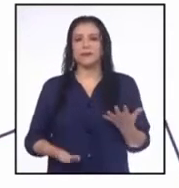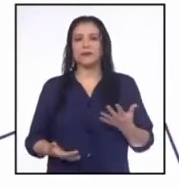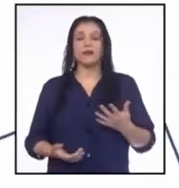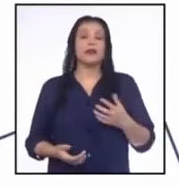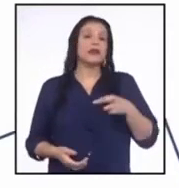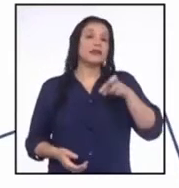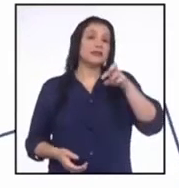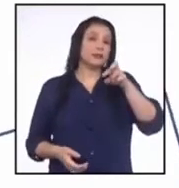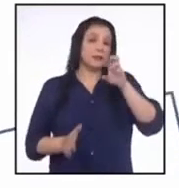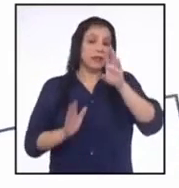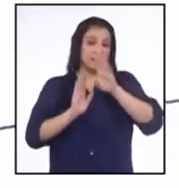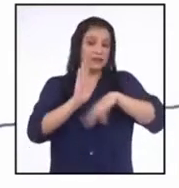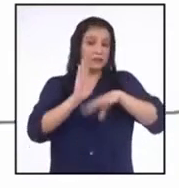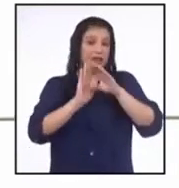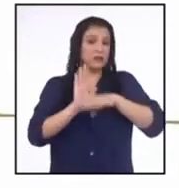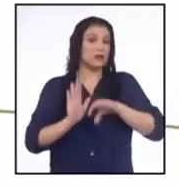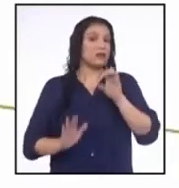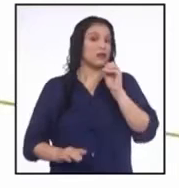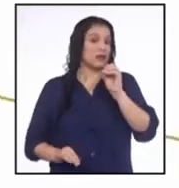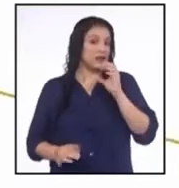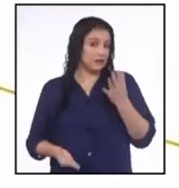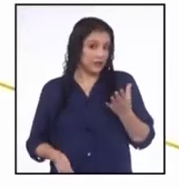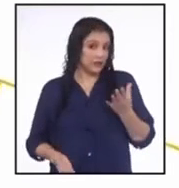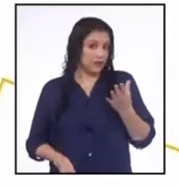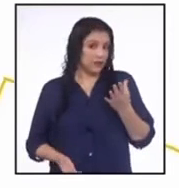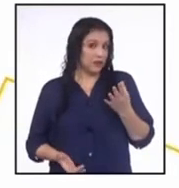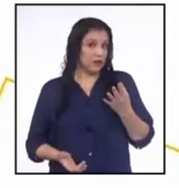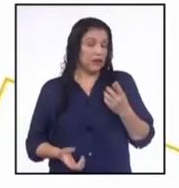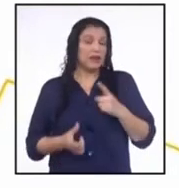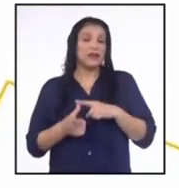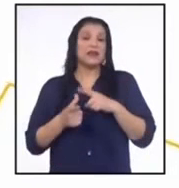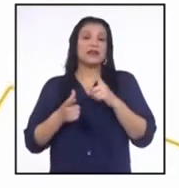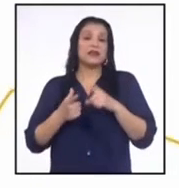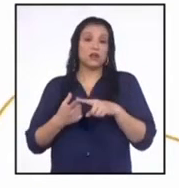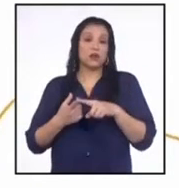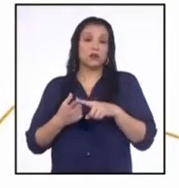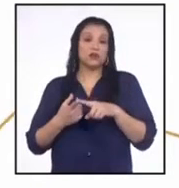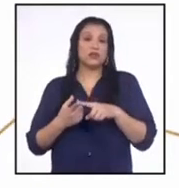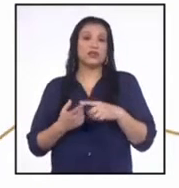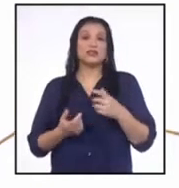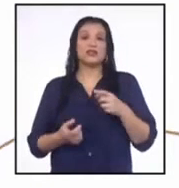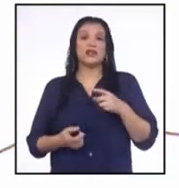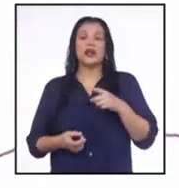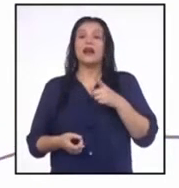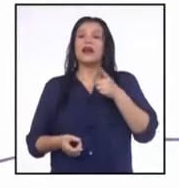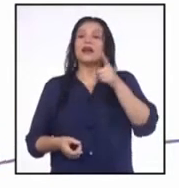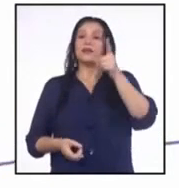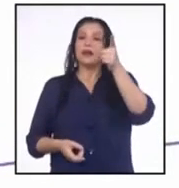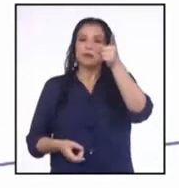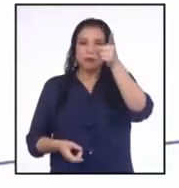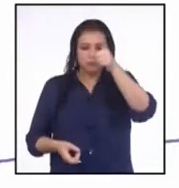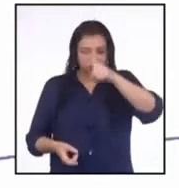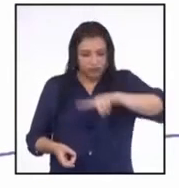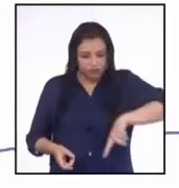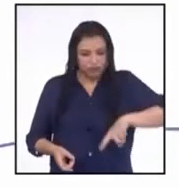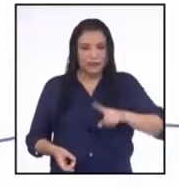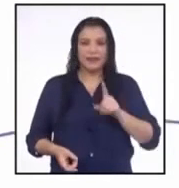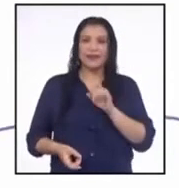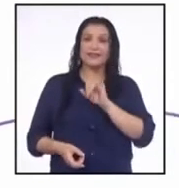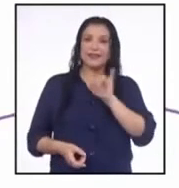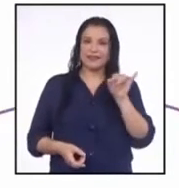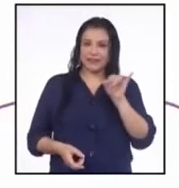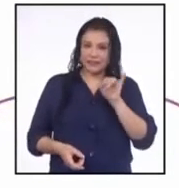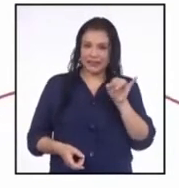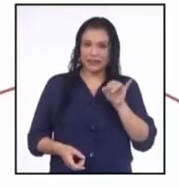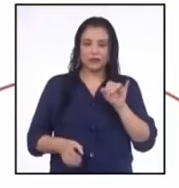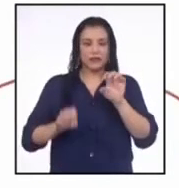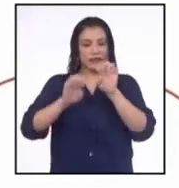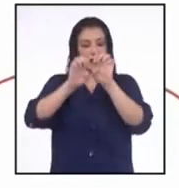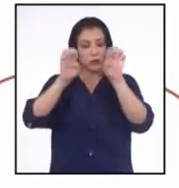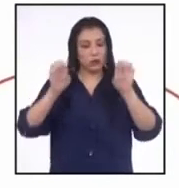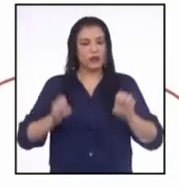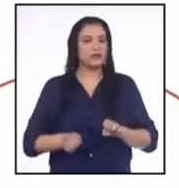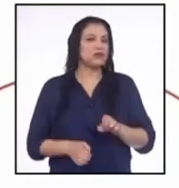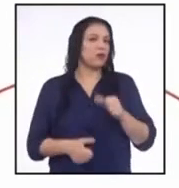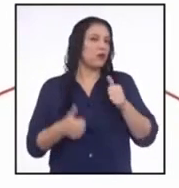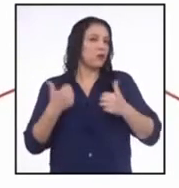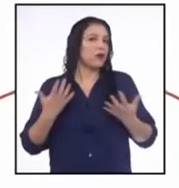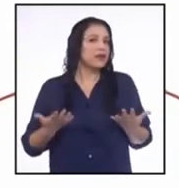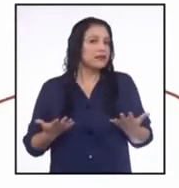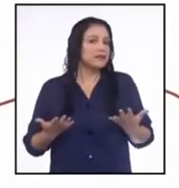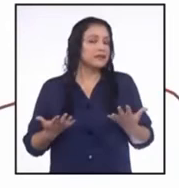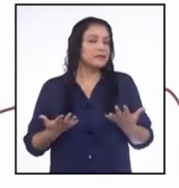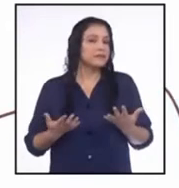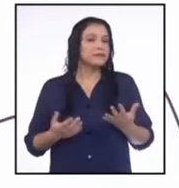Si P es menor que 0, por lo tanto la parábola se abre hacia la izquierda. Entonces la ecuación de la parábola